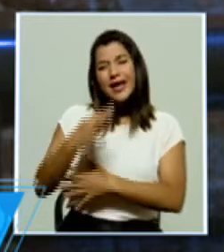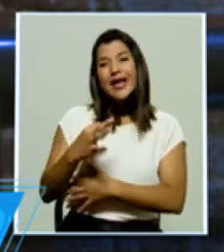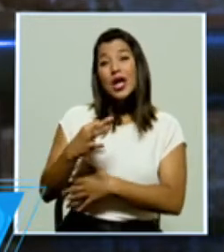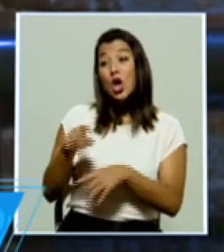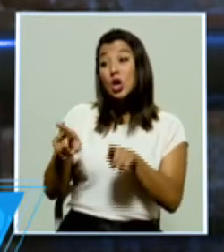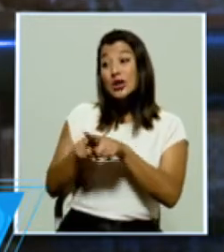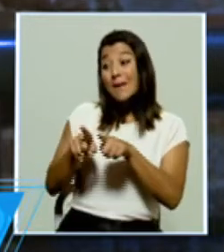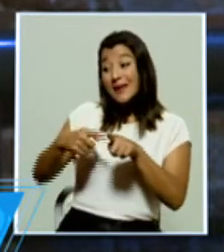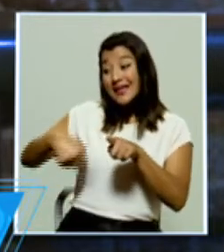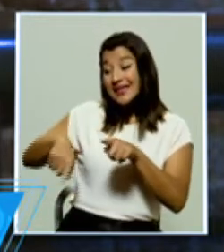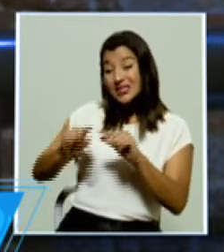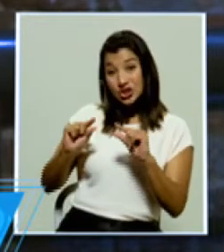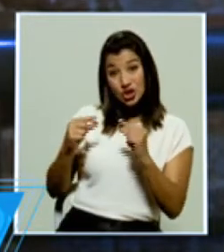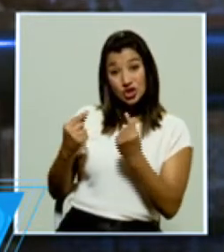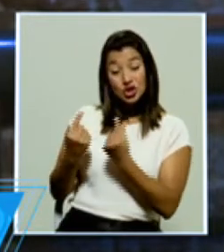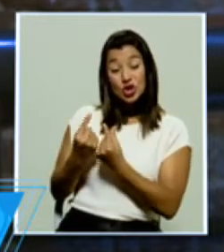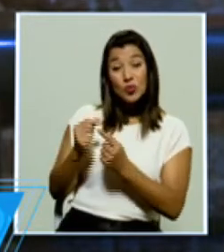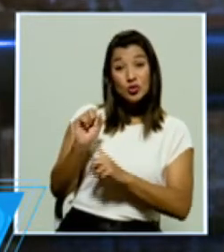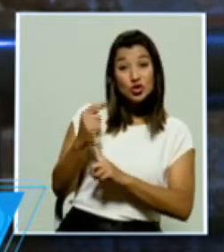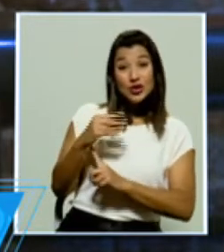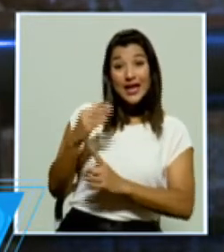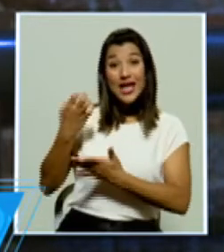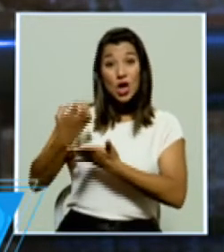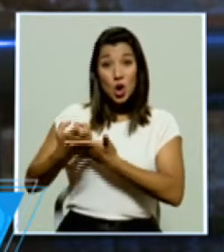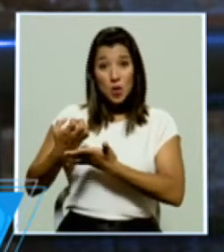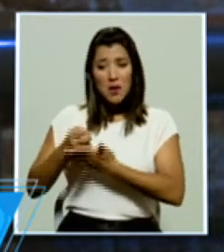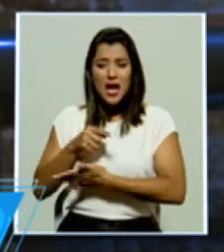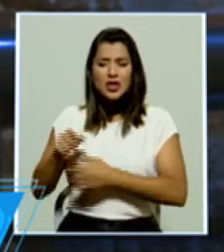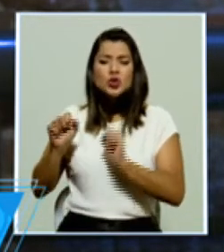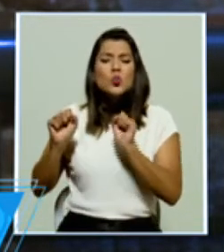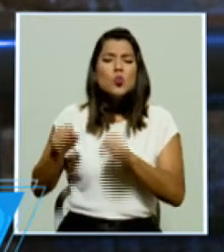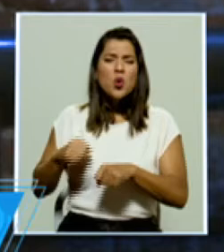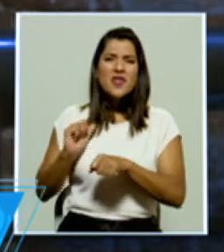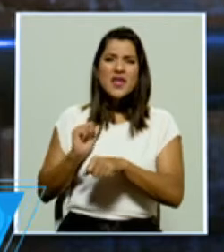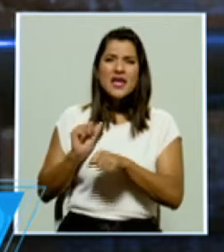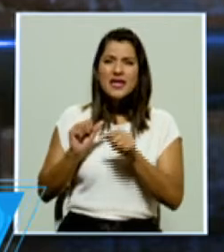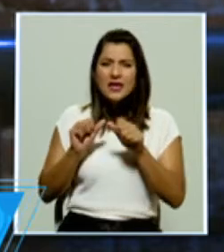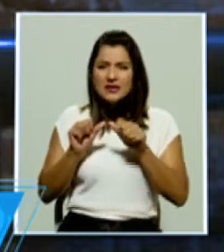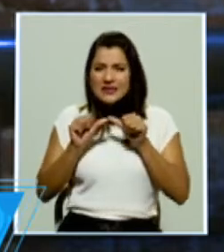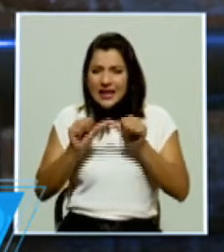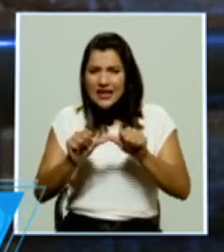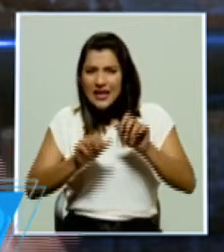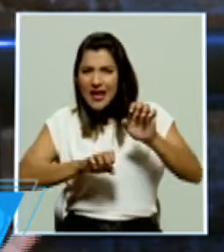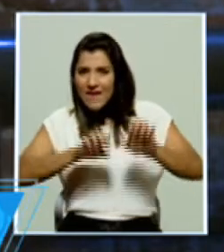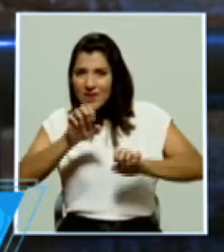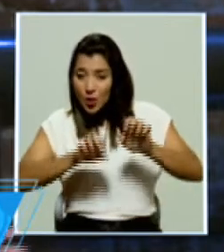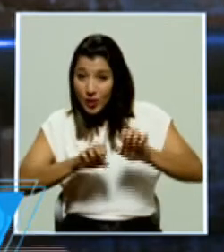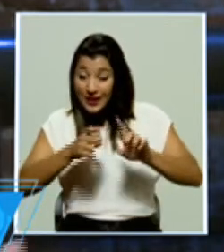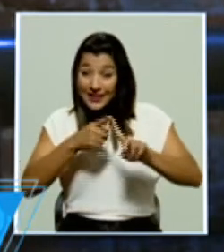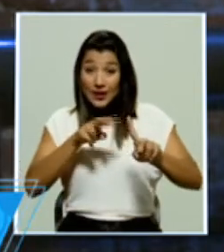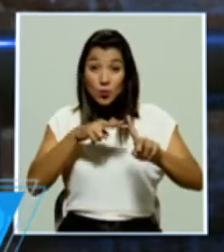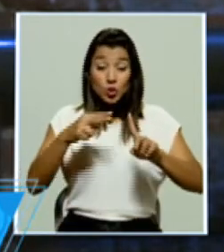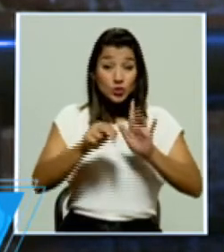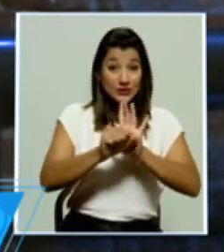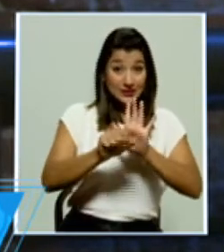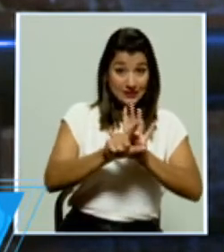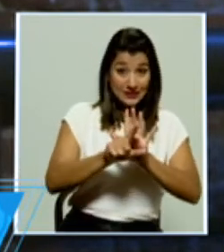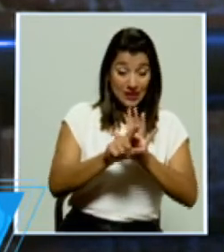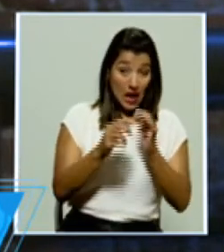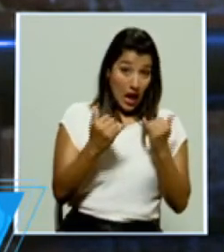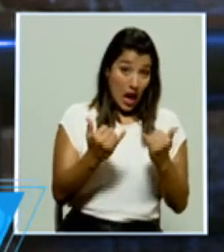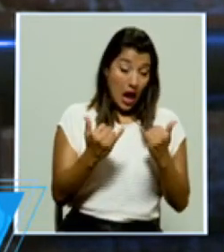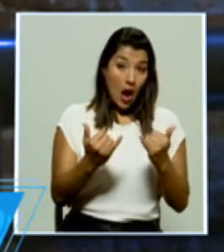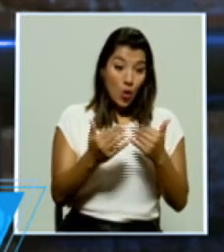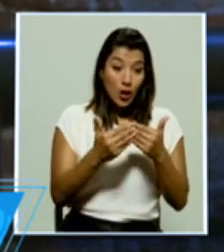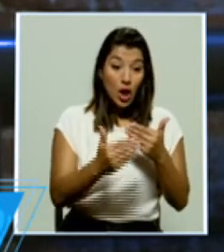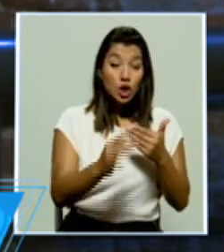la conformación de este Consejo Social y Económico van a poder generar mecanismos de seguimiento, tanto en el ámbito legislativo ahora en lo inmediato durante